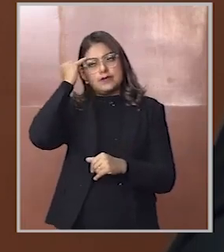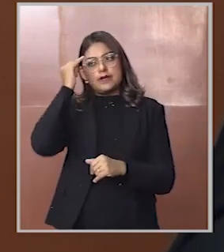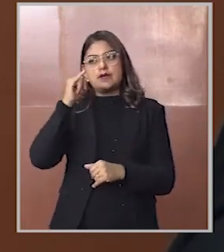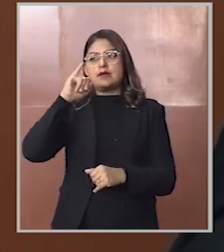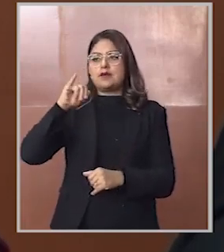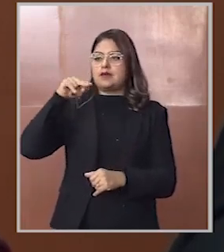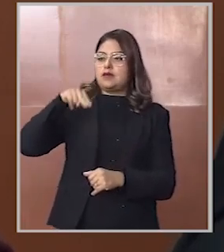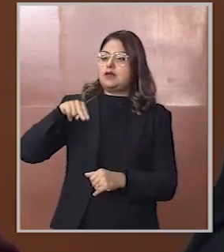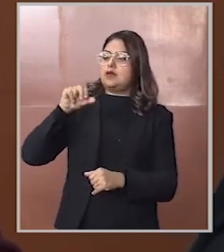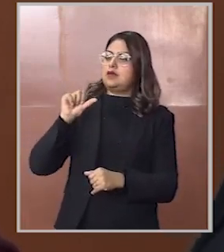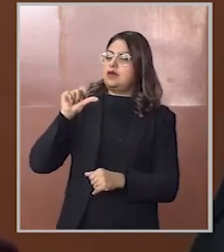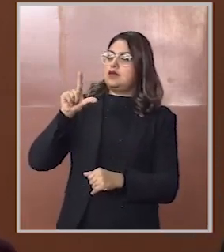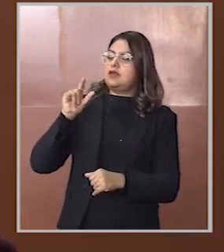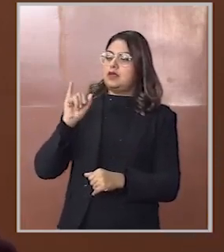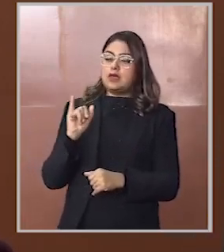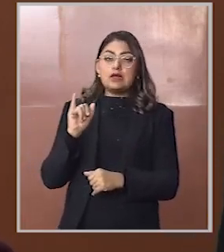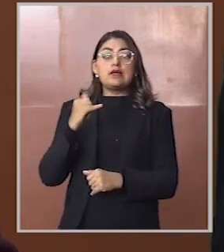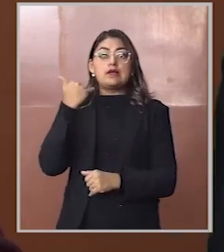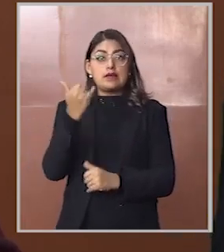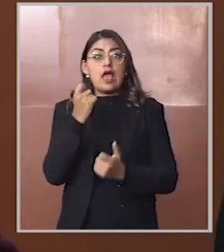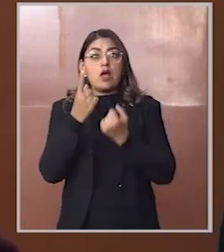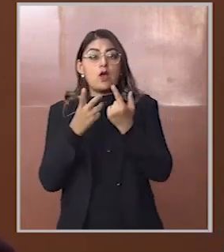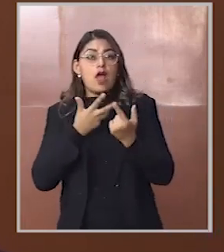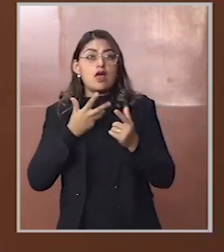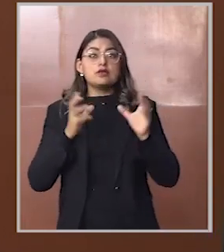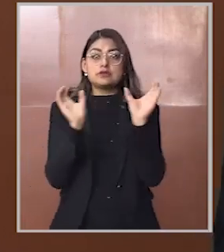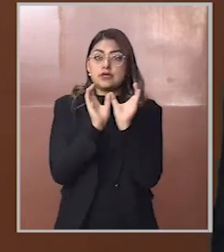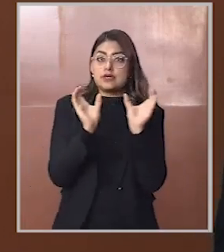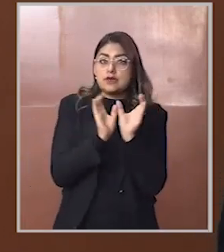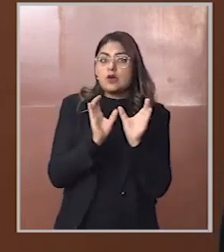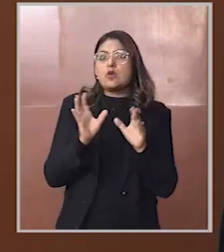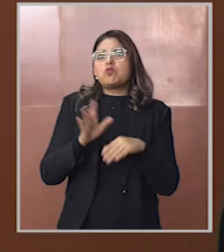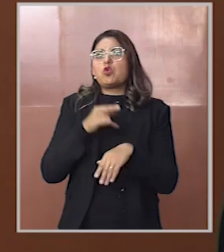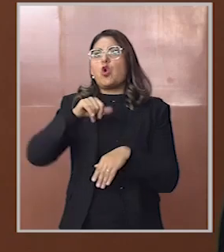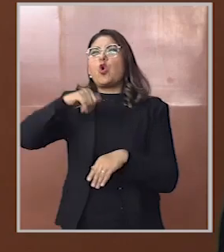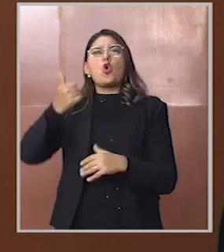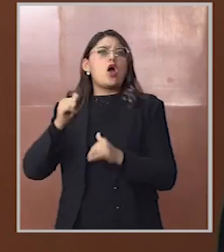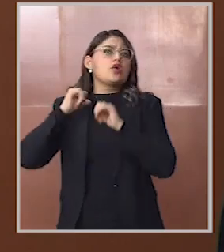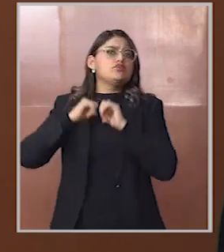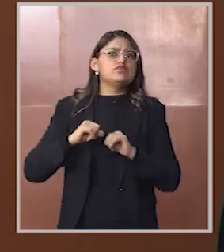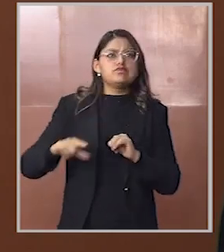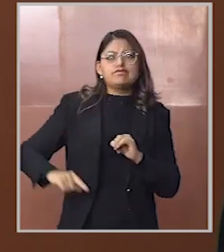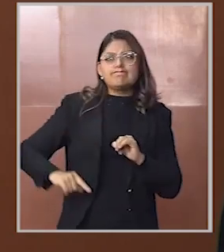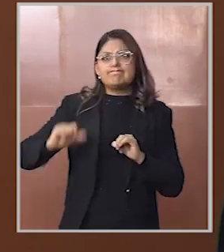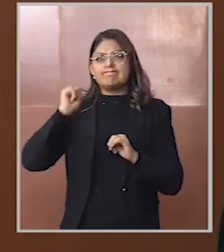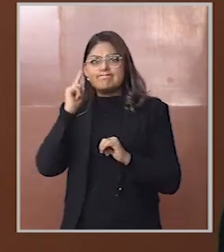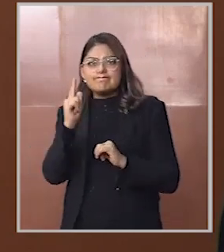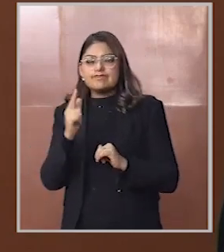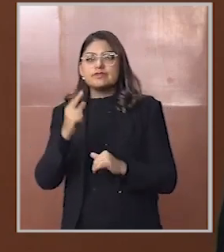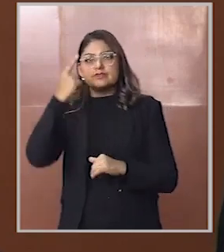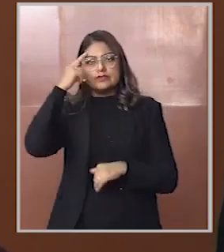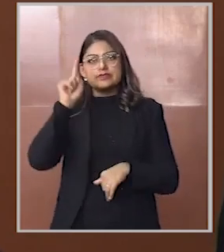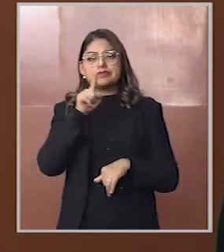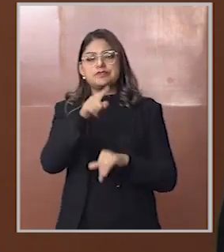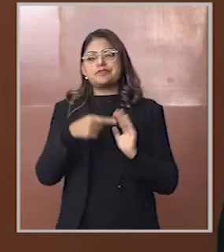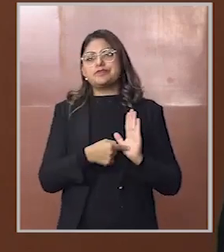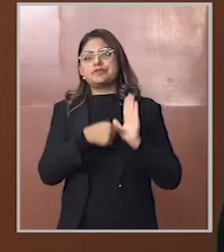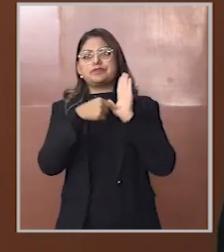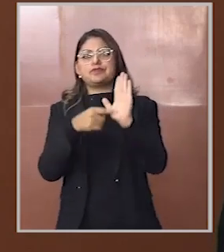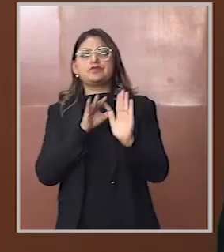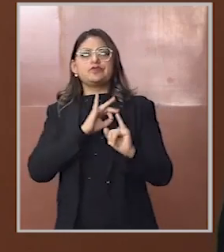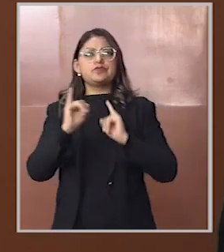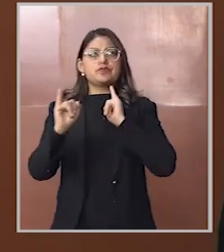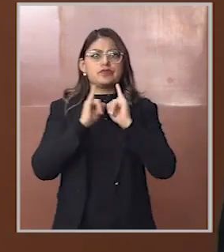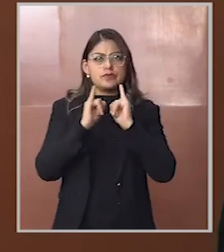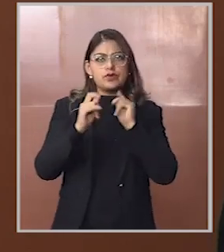inali otras cuentan con alguna constancia o reconocimiento expedido por alguna otra autoridad gubernamental y 30